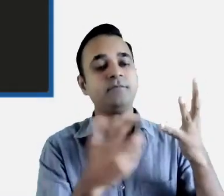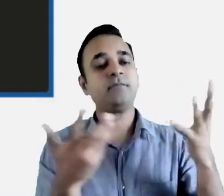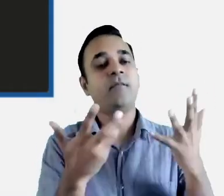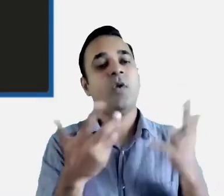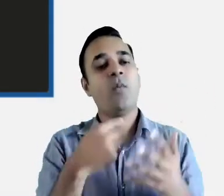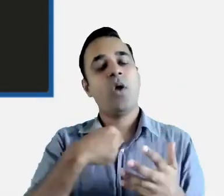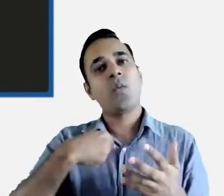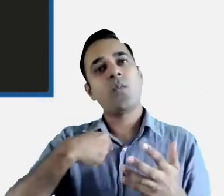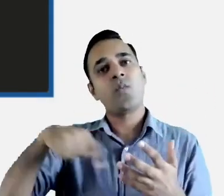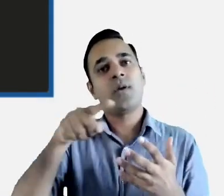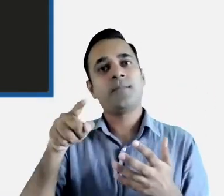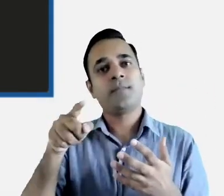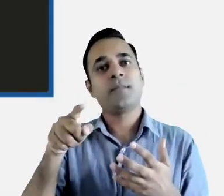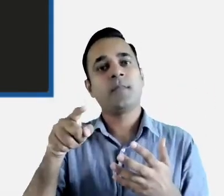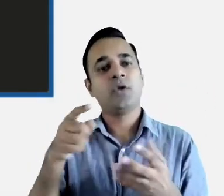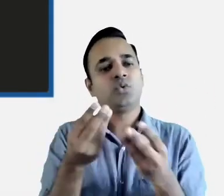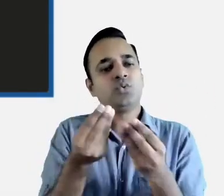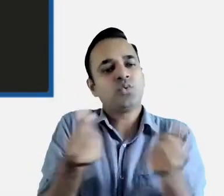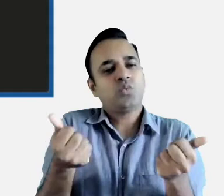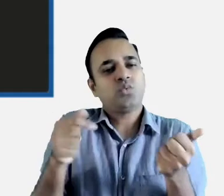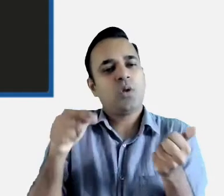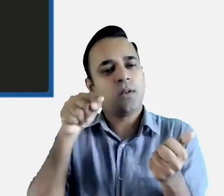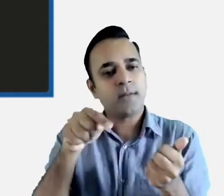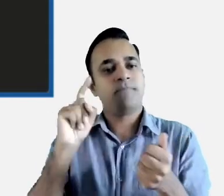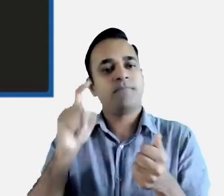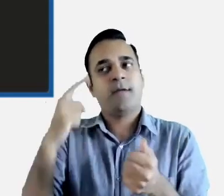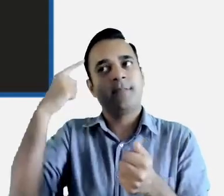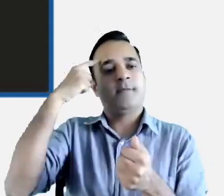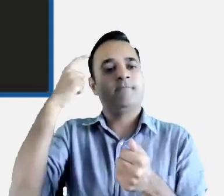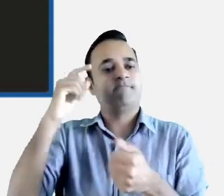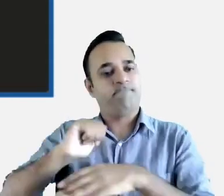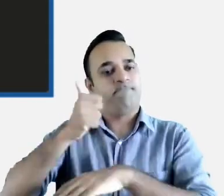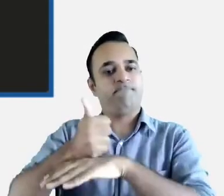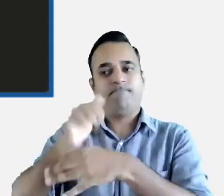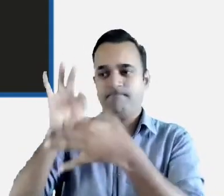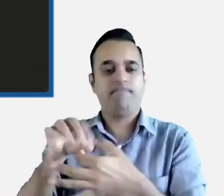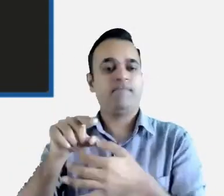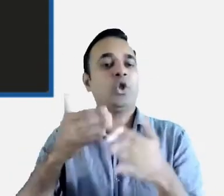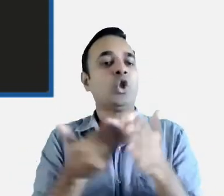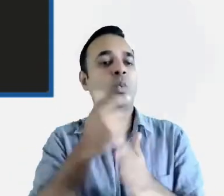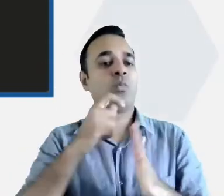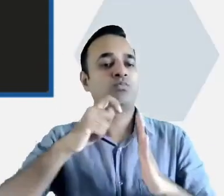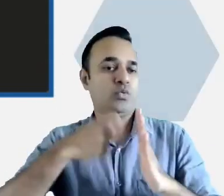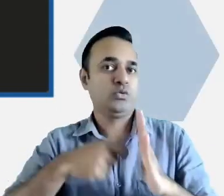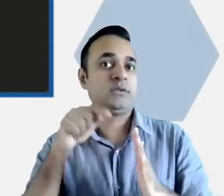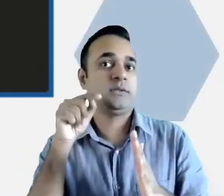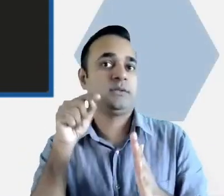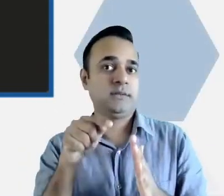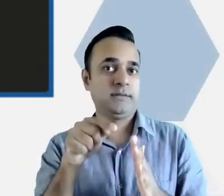una articulación mucho más sofisticada entre actores